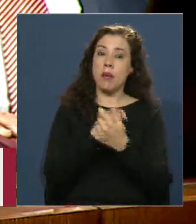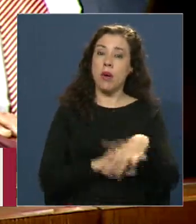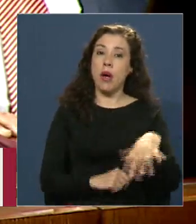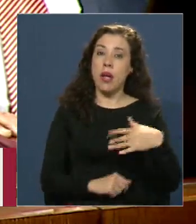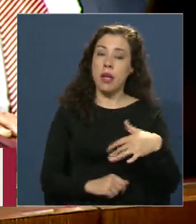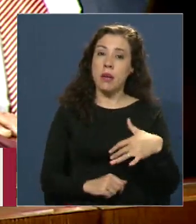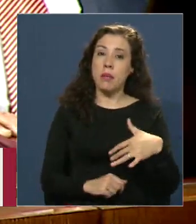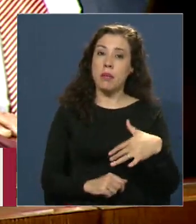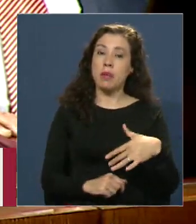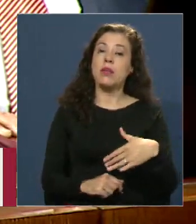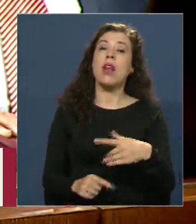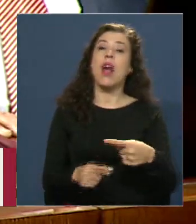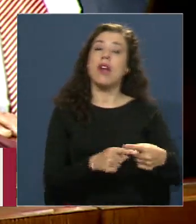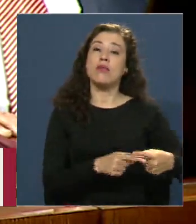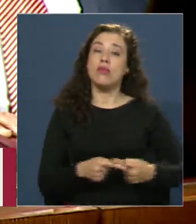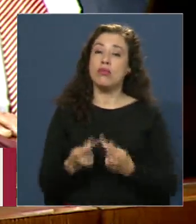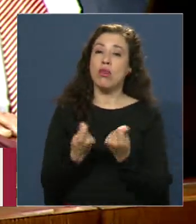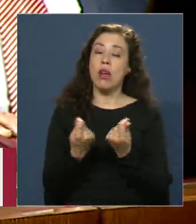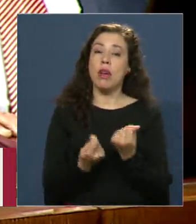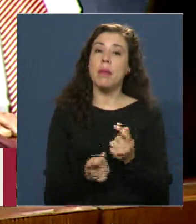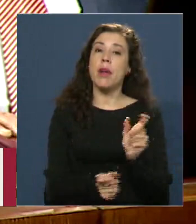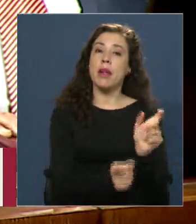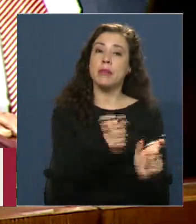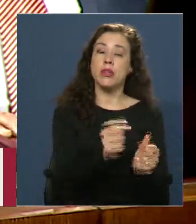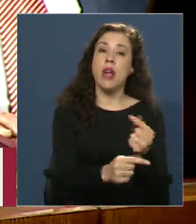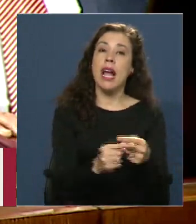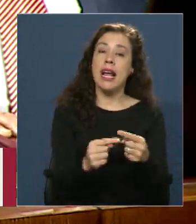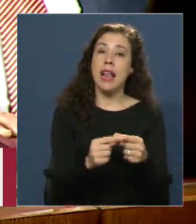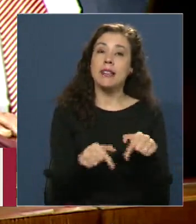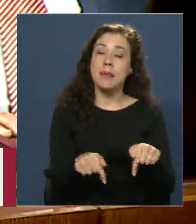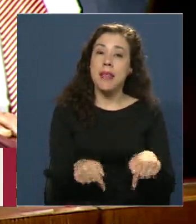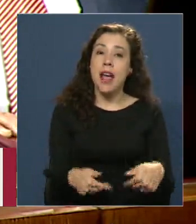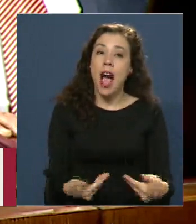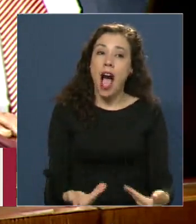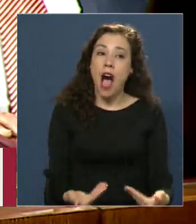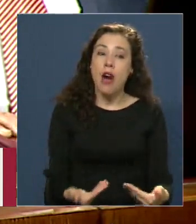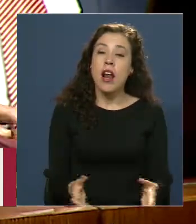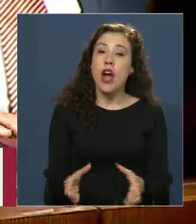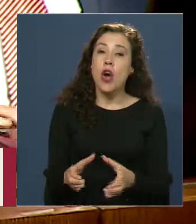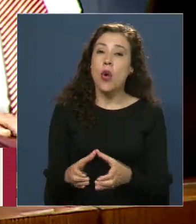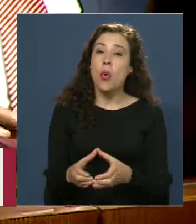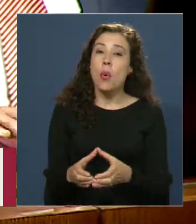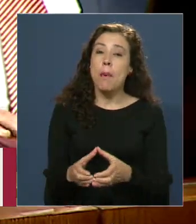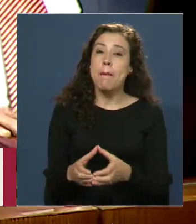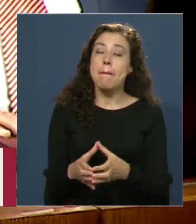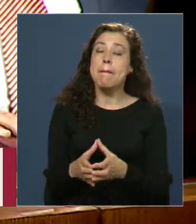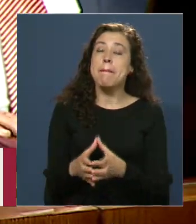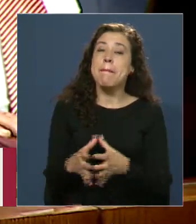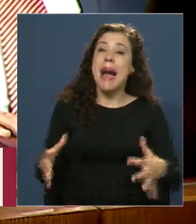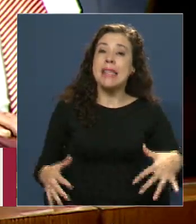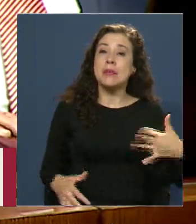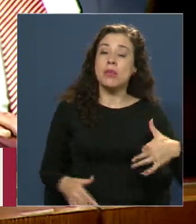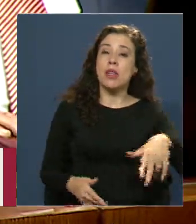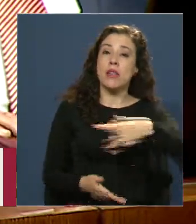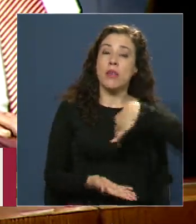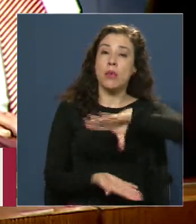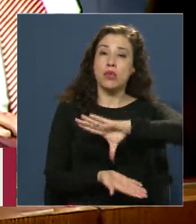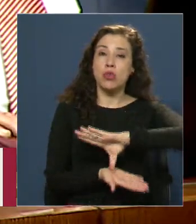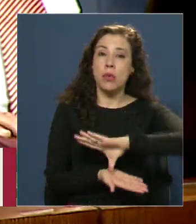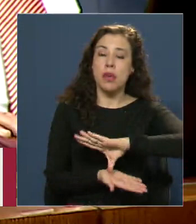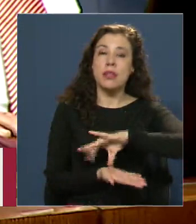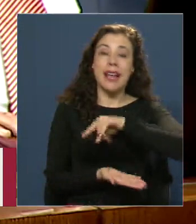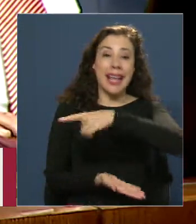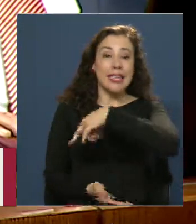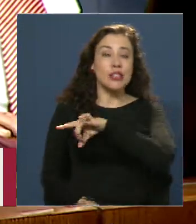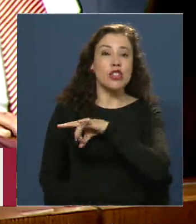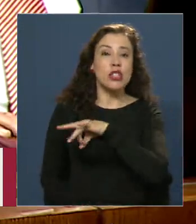en su composición socioeconómica y la clase media se ha constituido como el grupo preponderante en nuestro país. Es decir, son